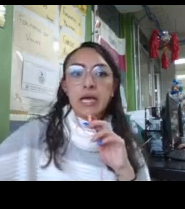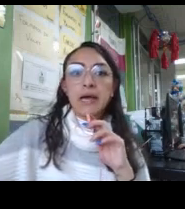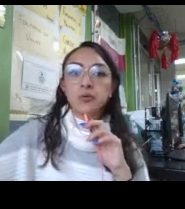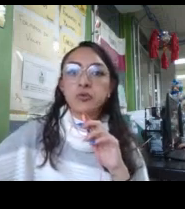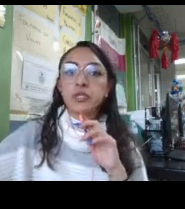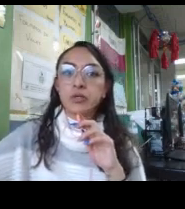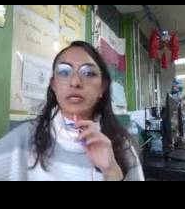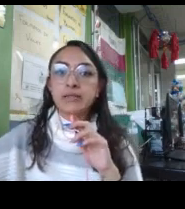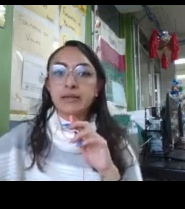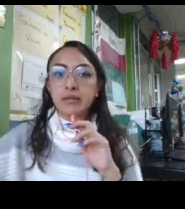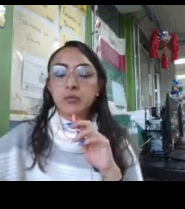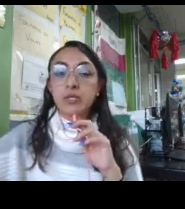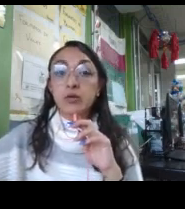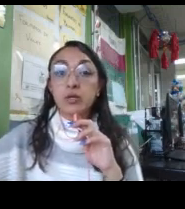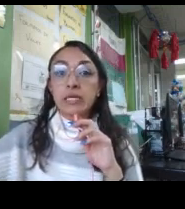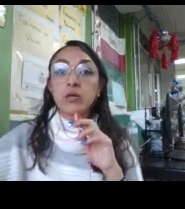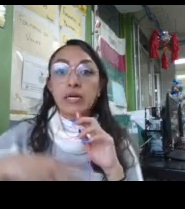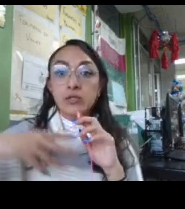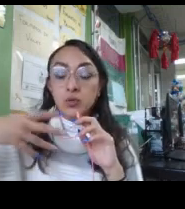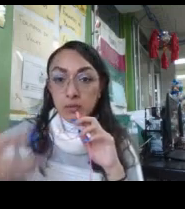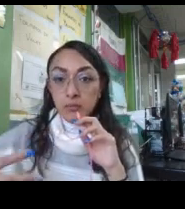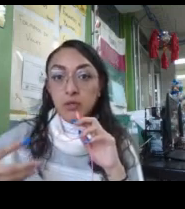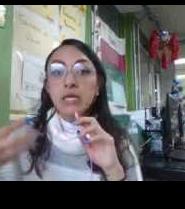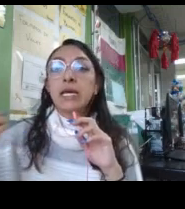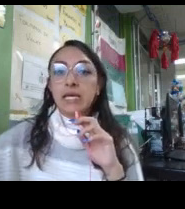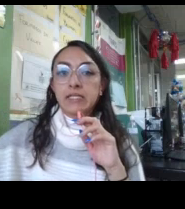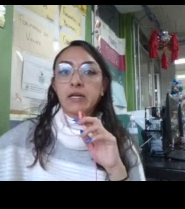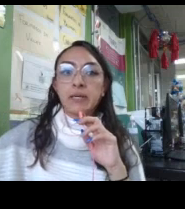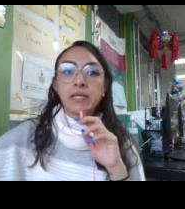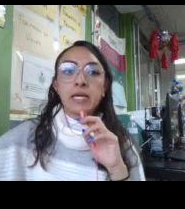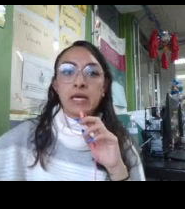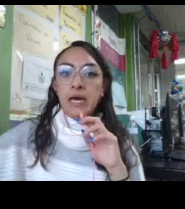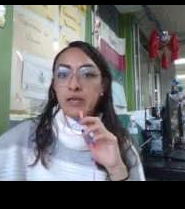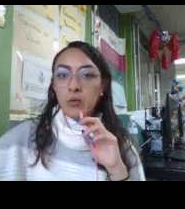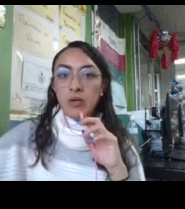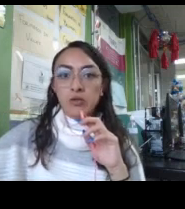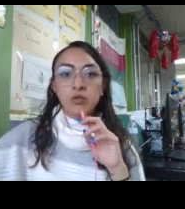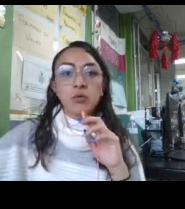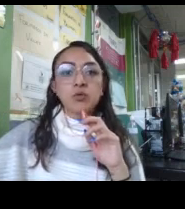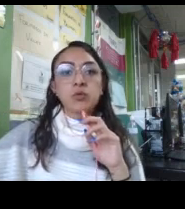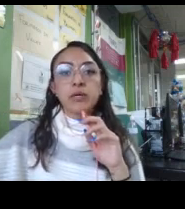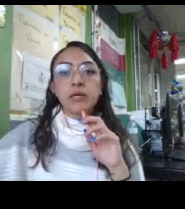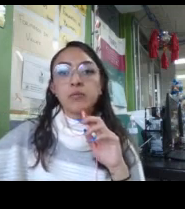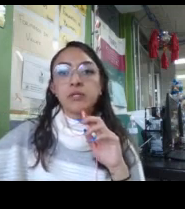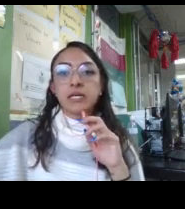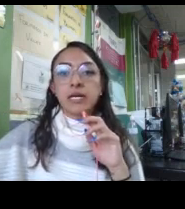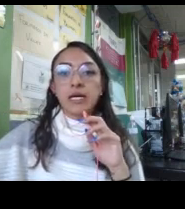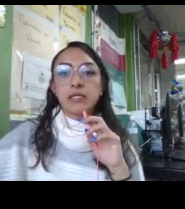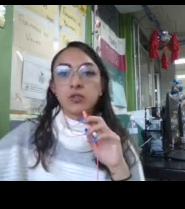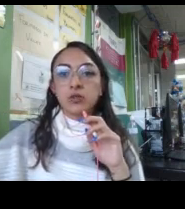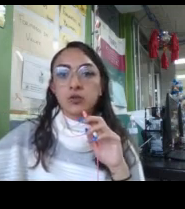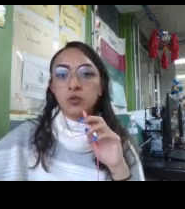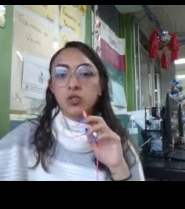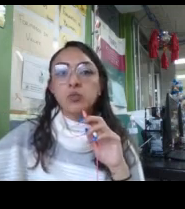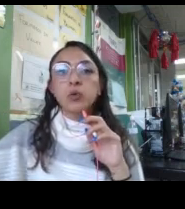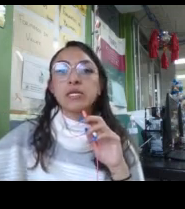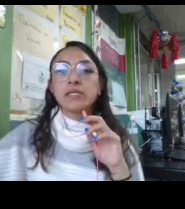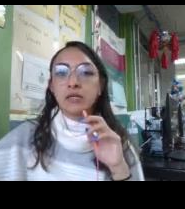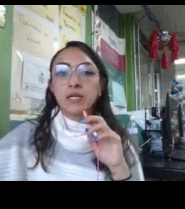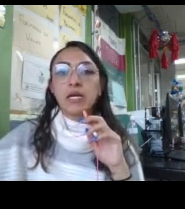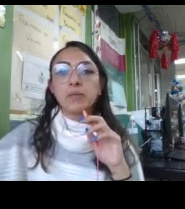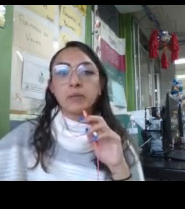tienen algunos errores que tenemos que corregir o que en su tiempo estaban adecuados, como justo por ejemplo dice acá